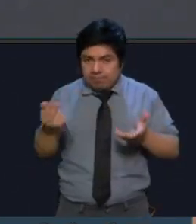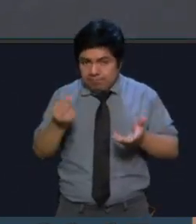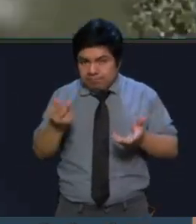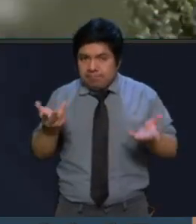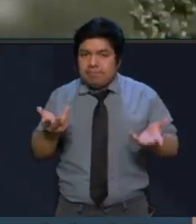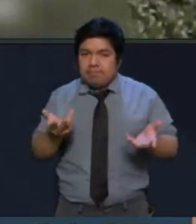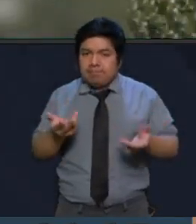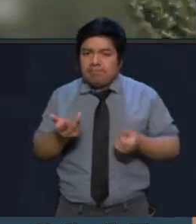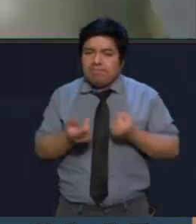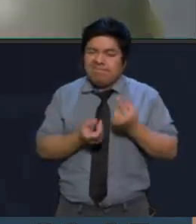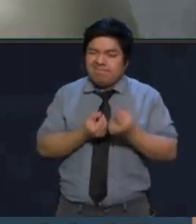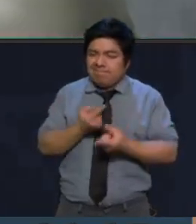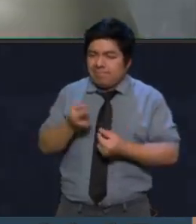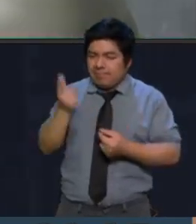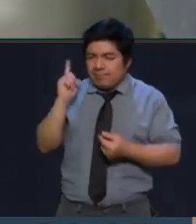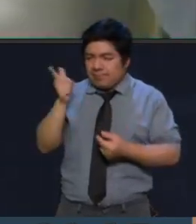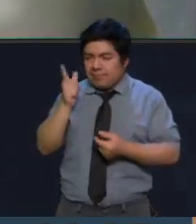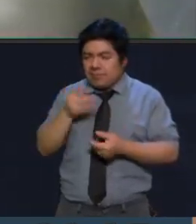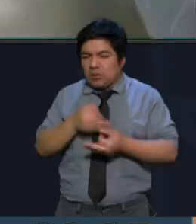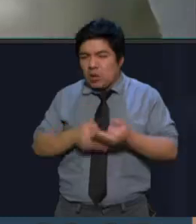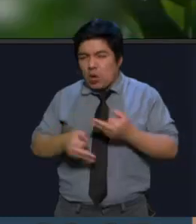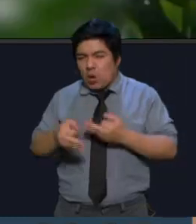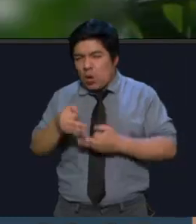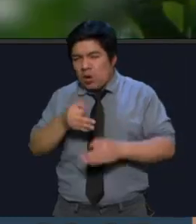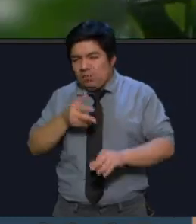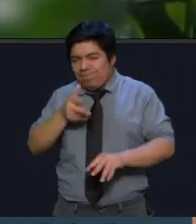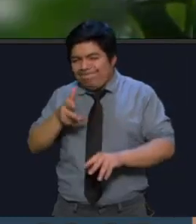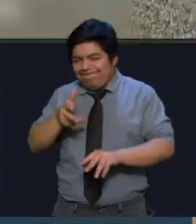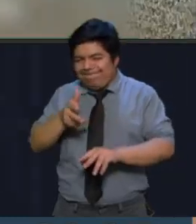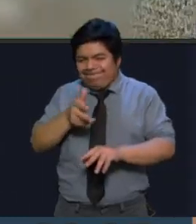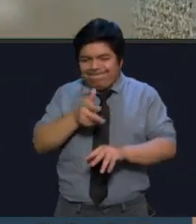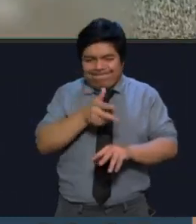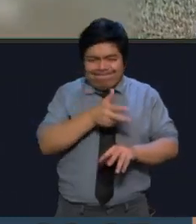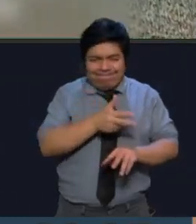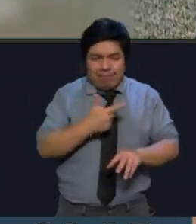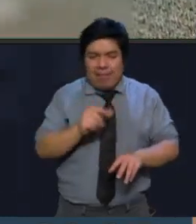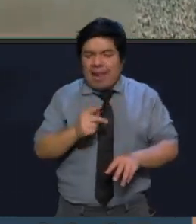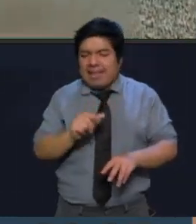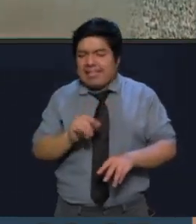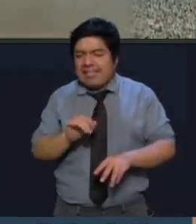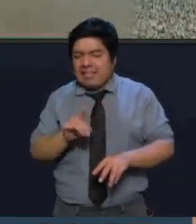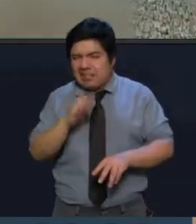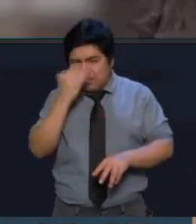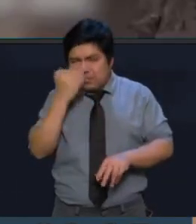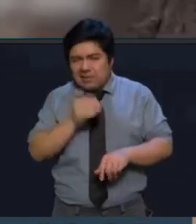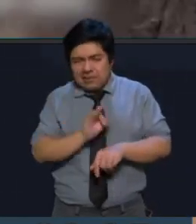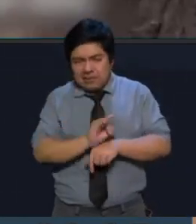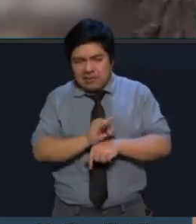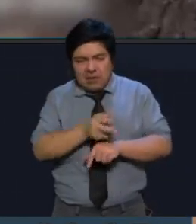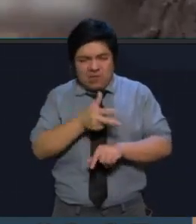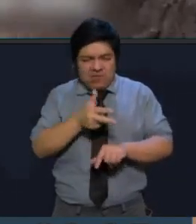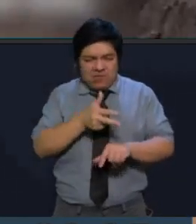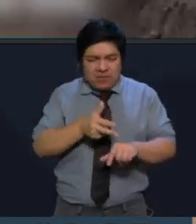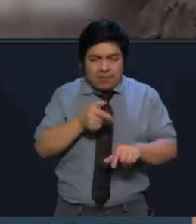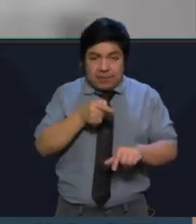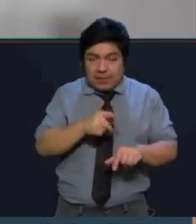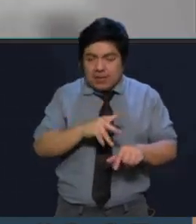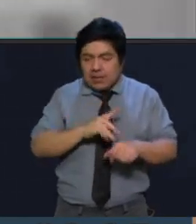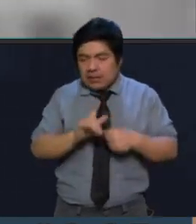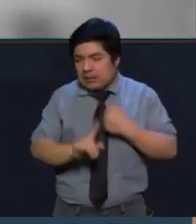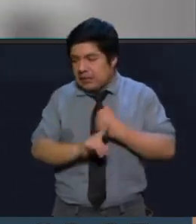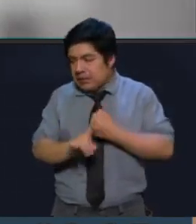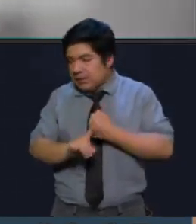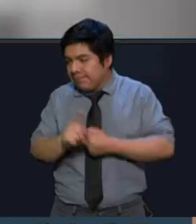pudiéramos prescindir de todos los plaguicidas, incluyendo los bioplaguicidas, porque también tienen sus problemas.